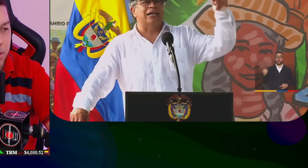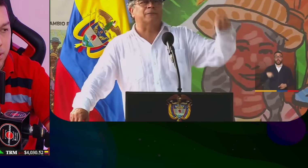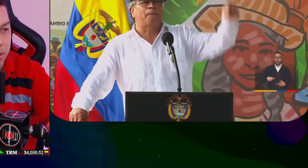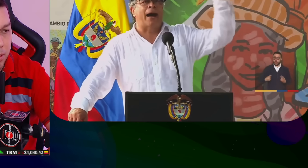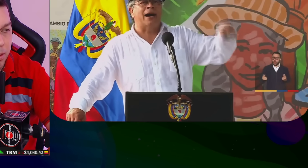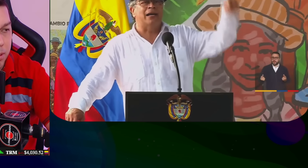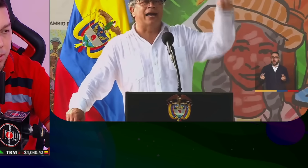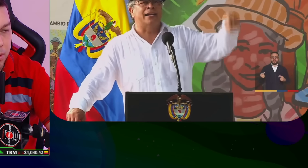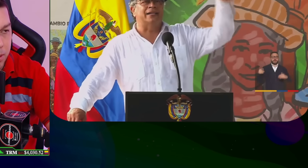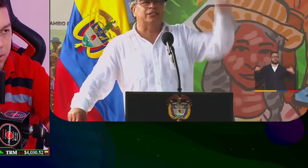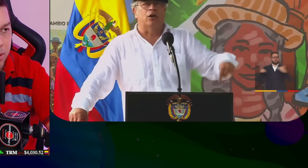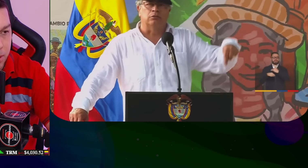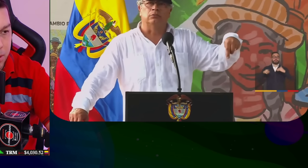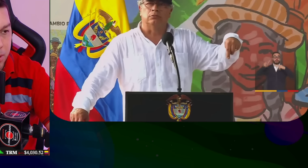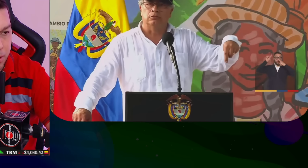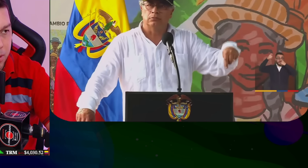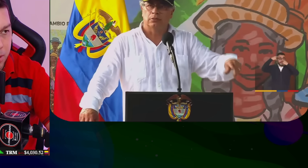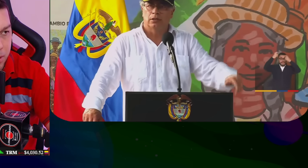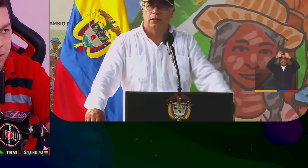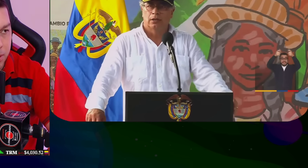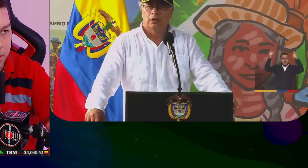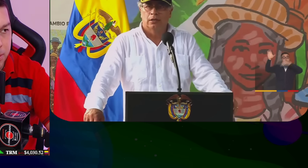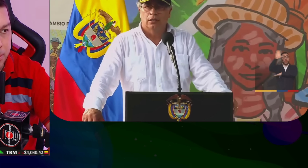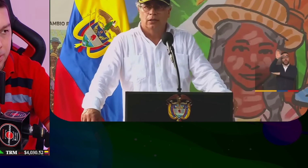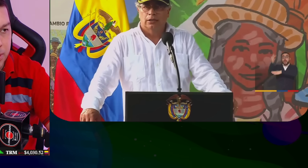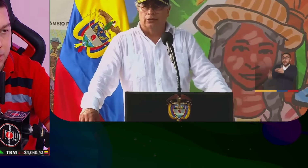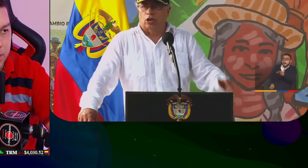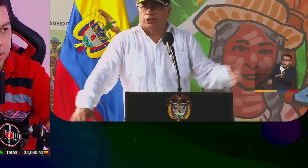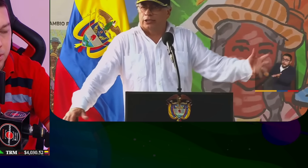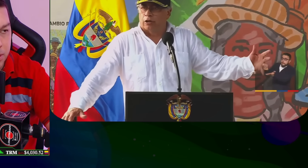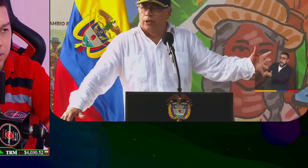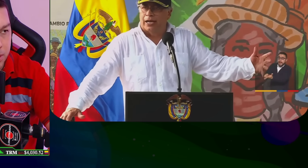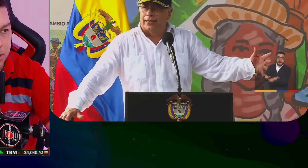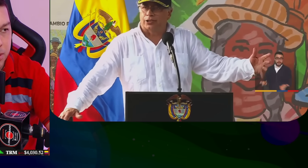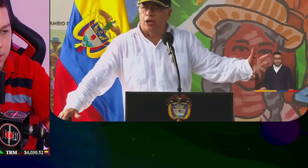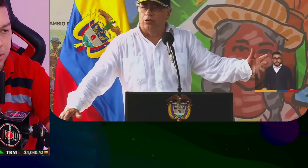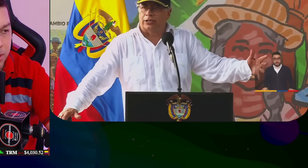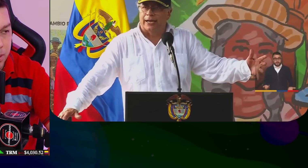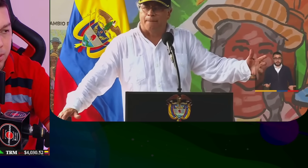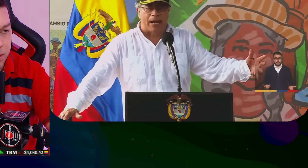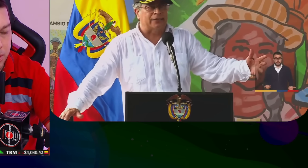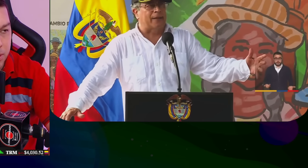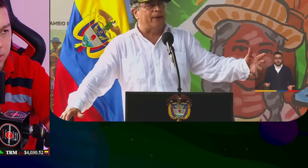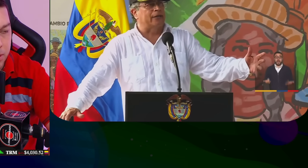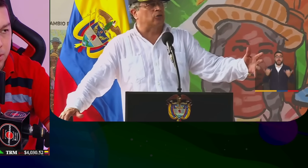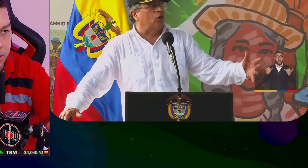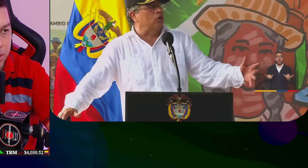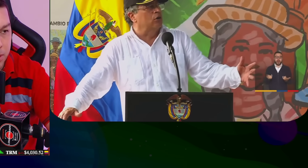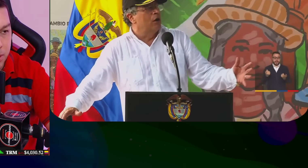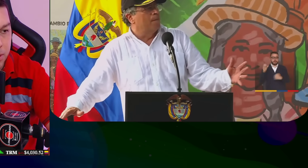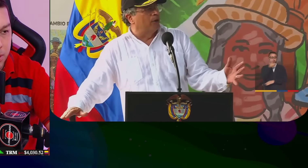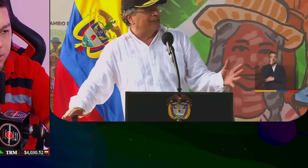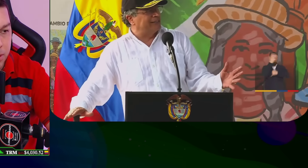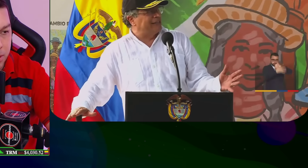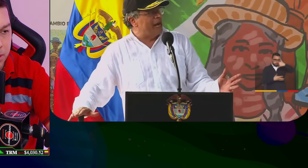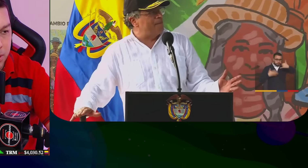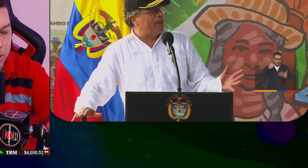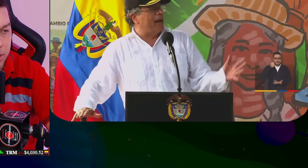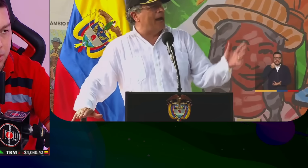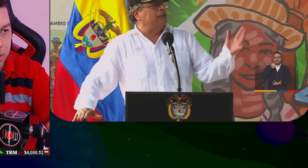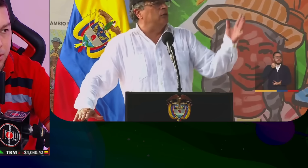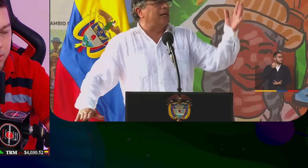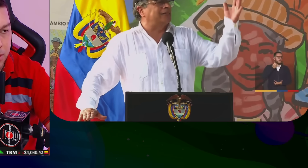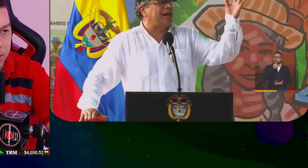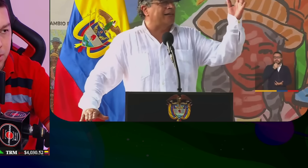rápido, las paga la nación. Y entonces, como la nación no tiene plata para todo, por